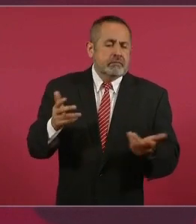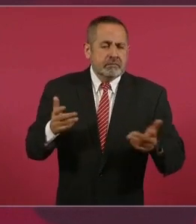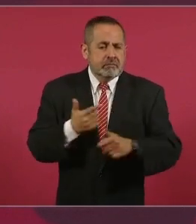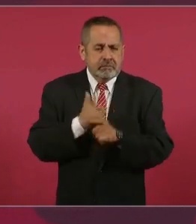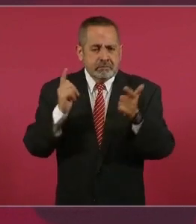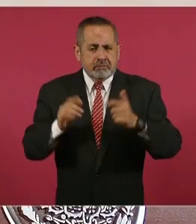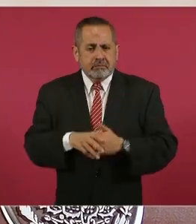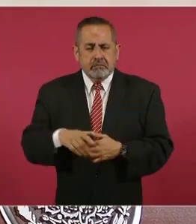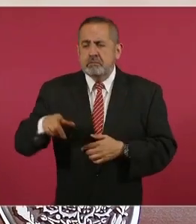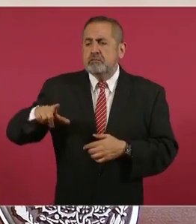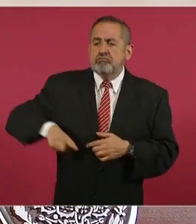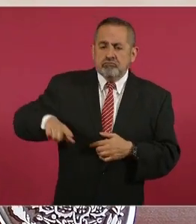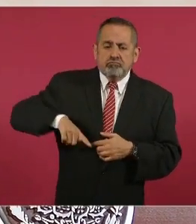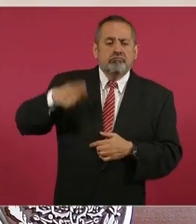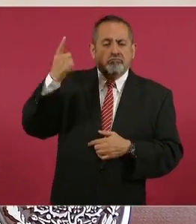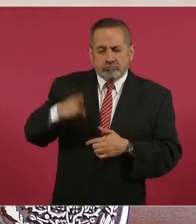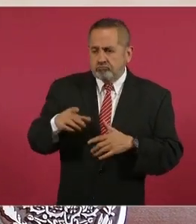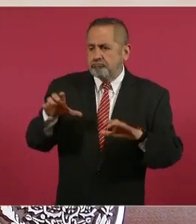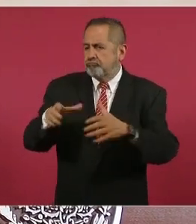el gobierno del pueblo,